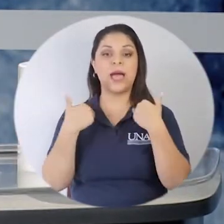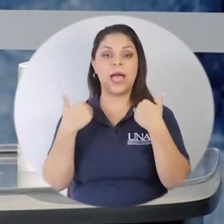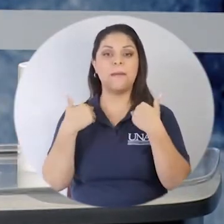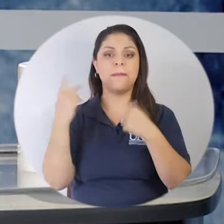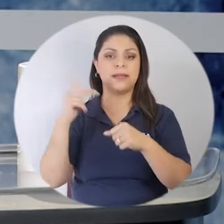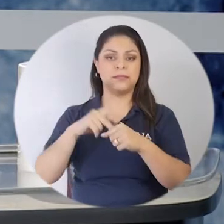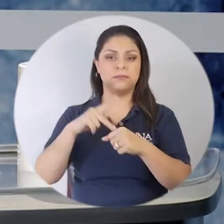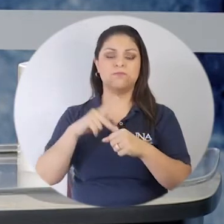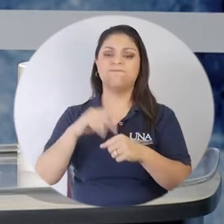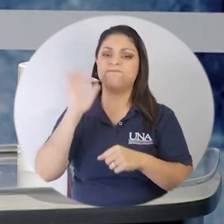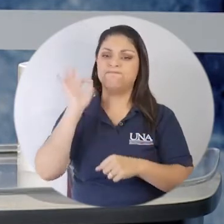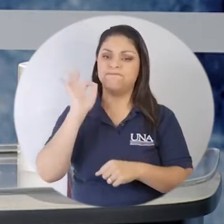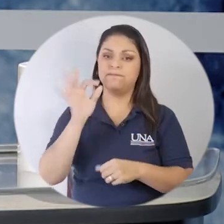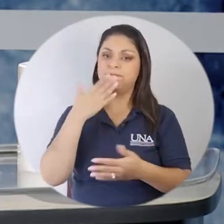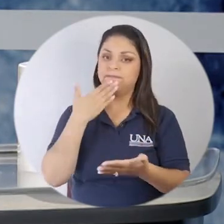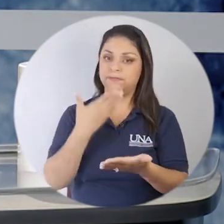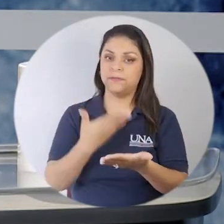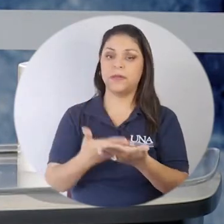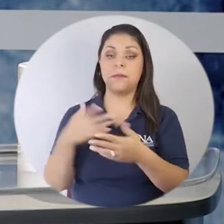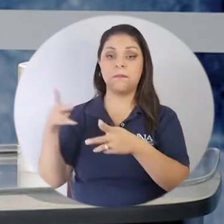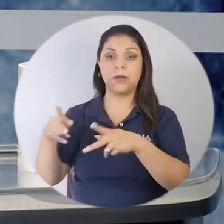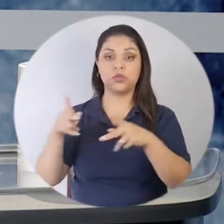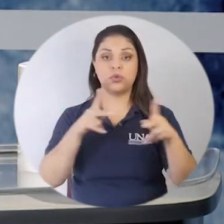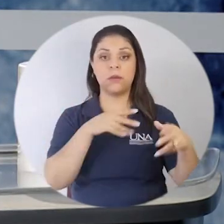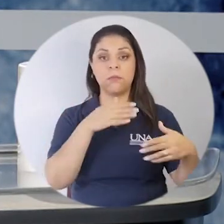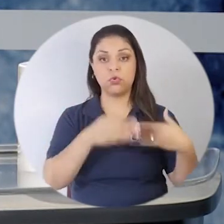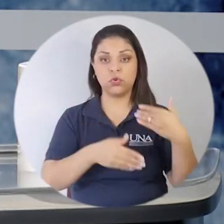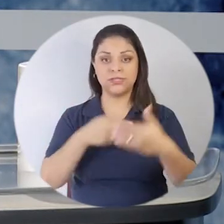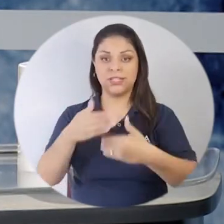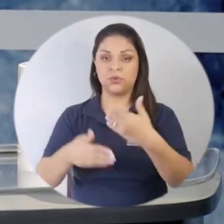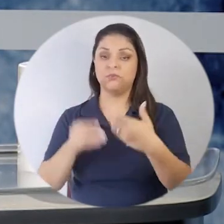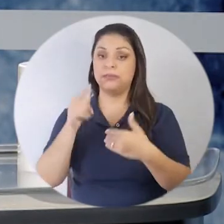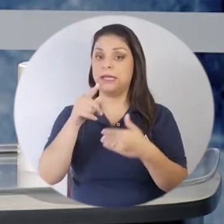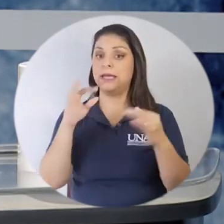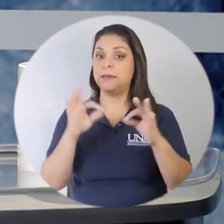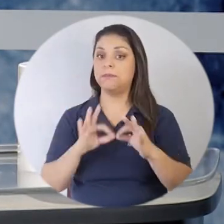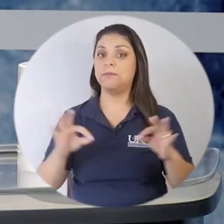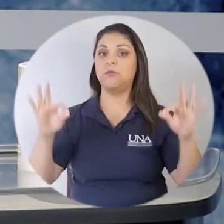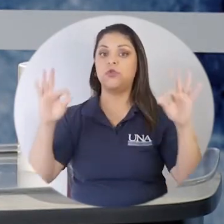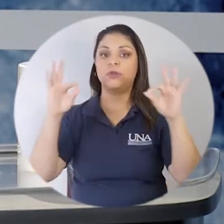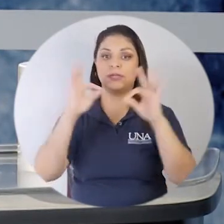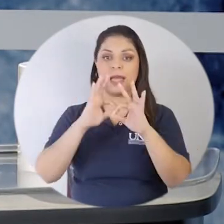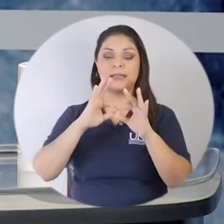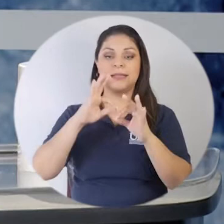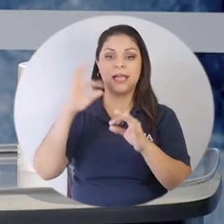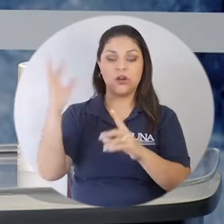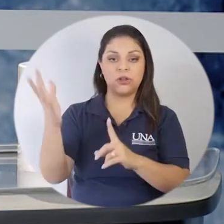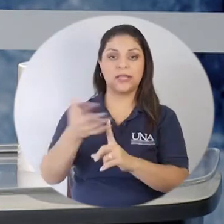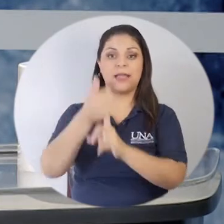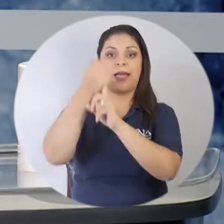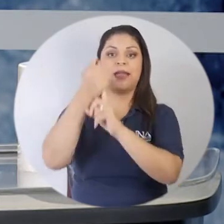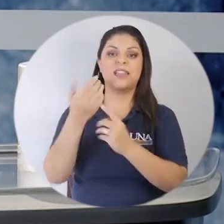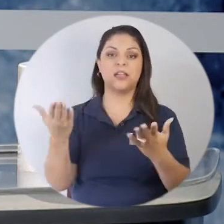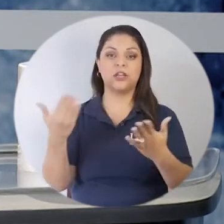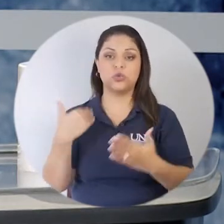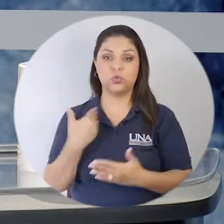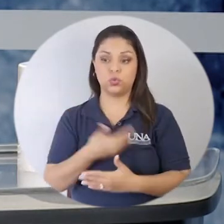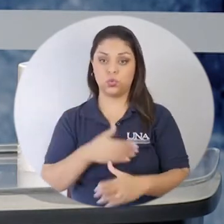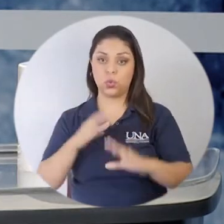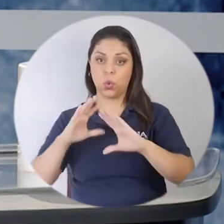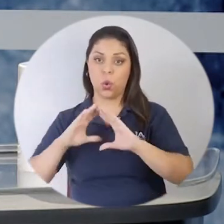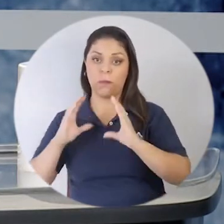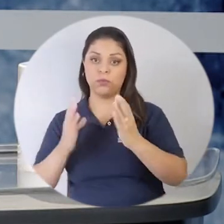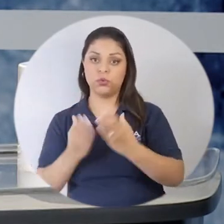una participación plena y efectiva de las personas en los procesos. Es muy importante rescatar que nosotros desde